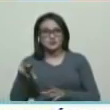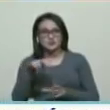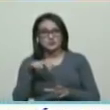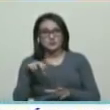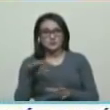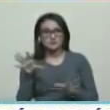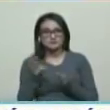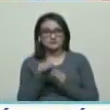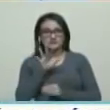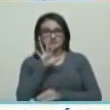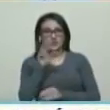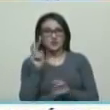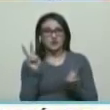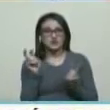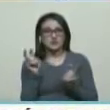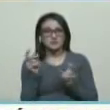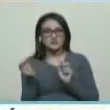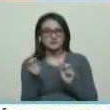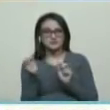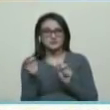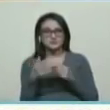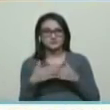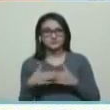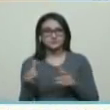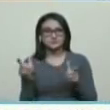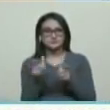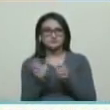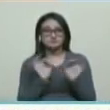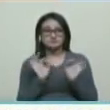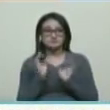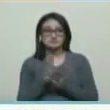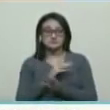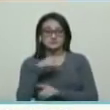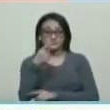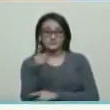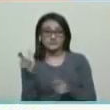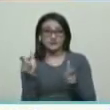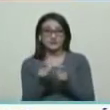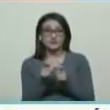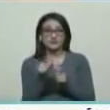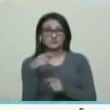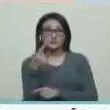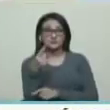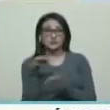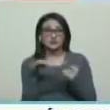cinco materias que estarán discutiendo para esta reunión preparatoria. La próxima reunión se estará efectuando